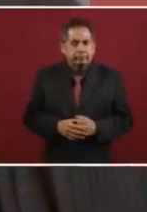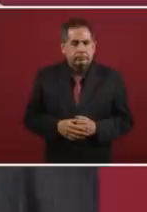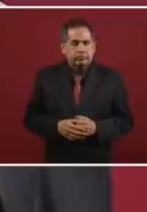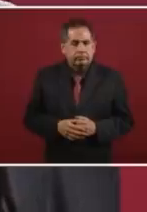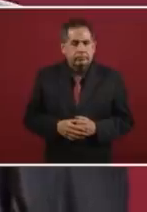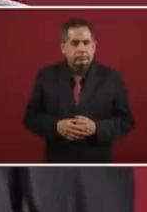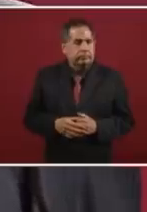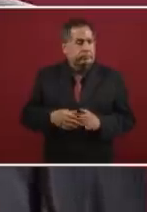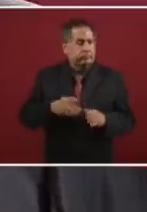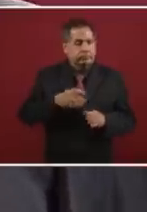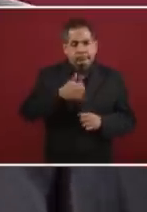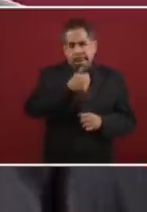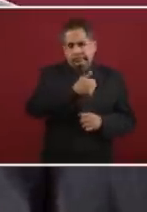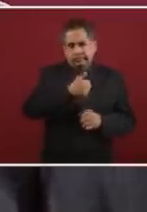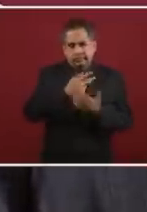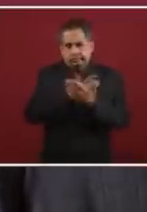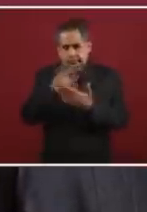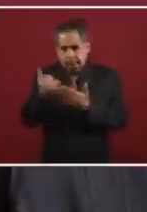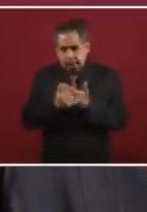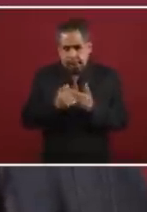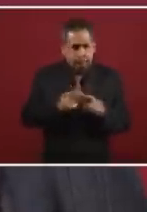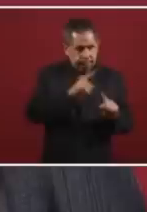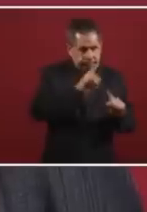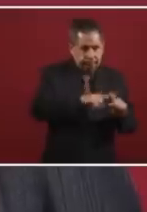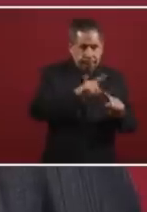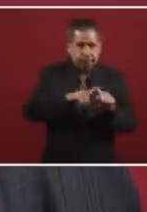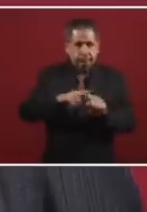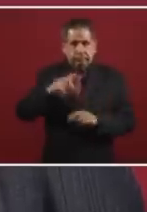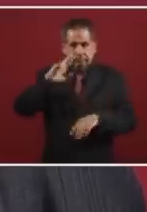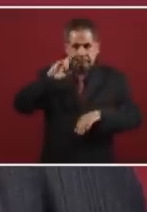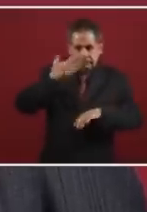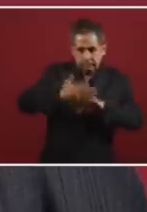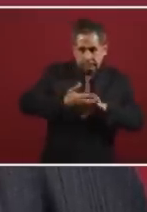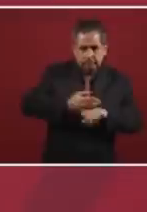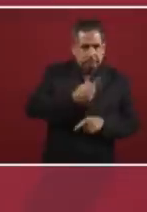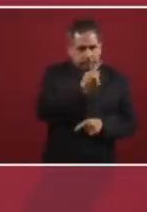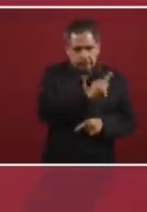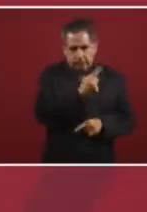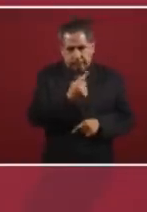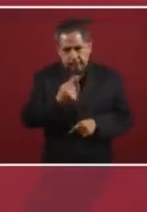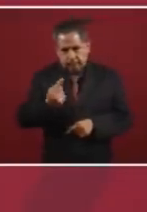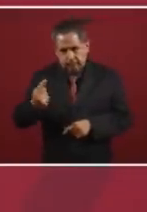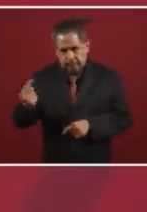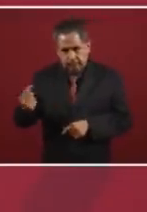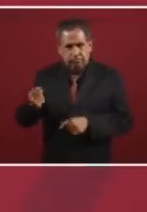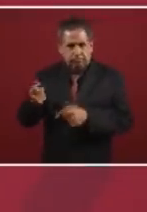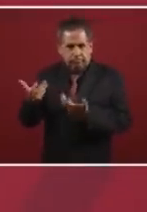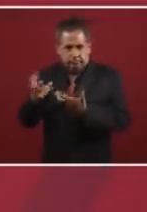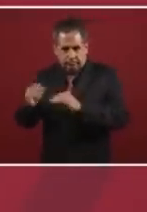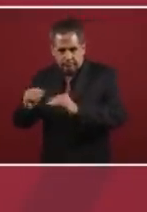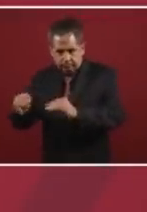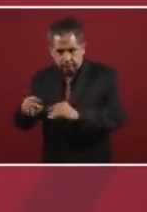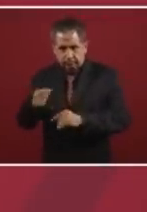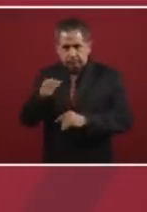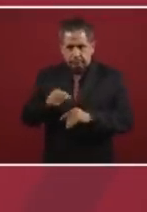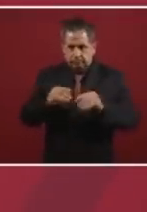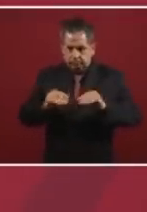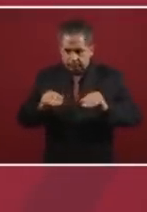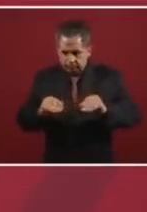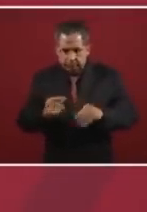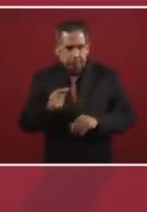los responsables de obras de acciones de programas